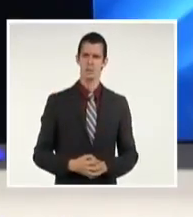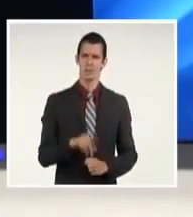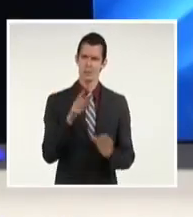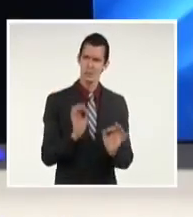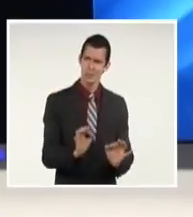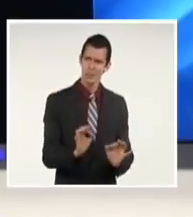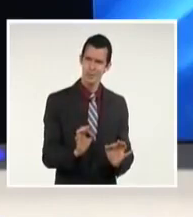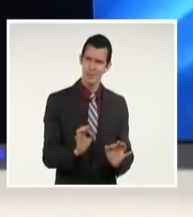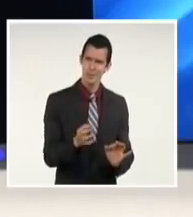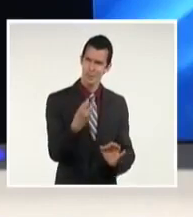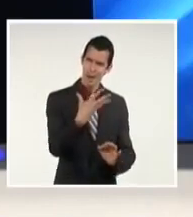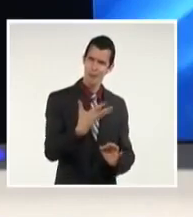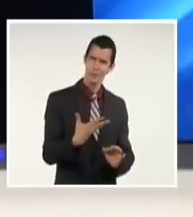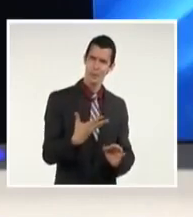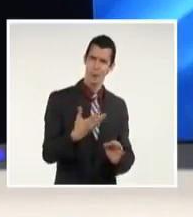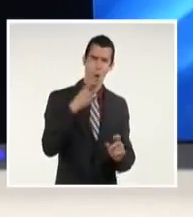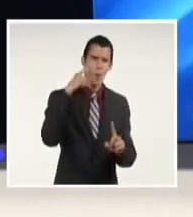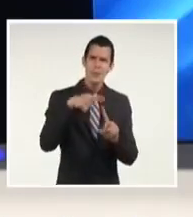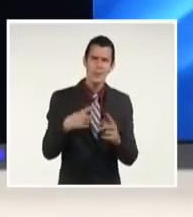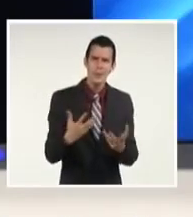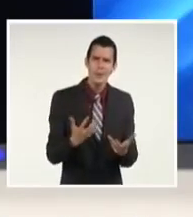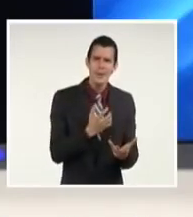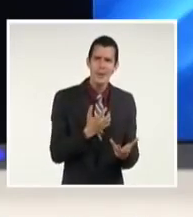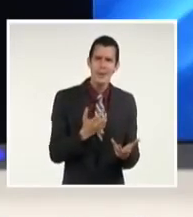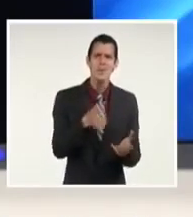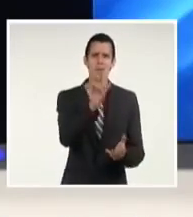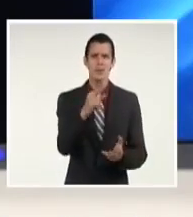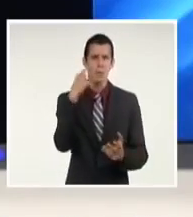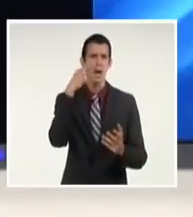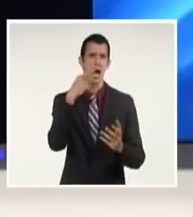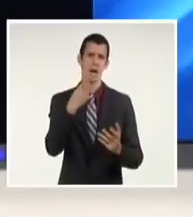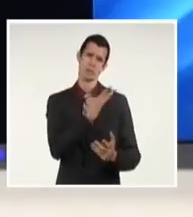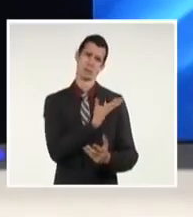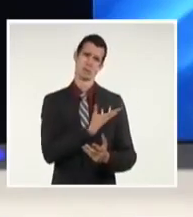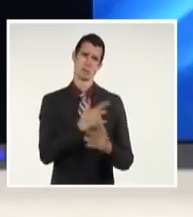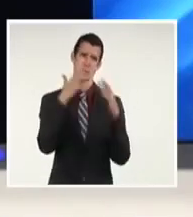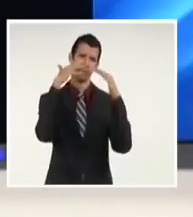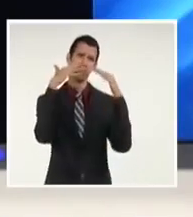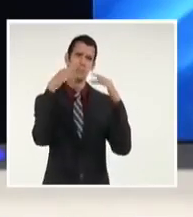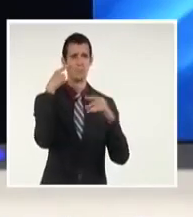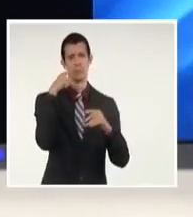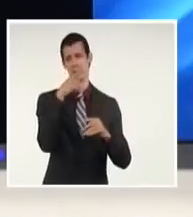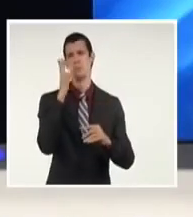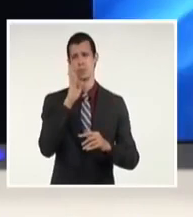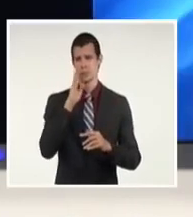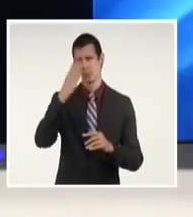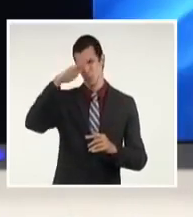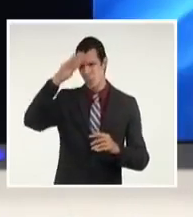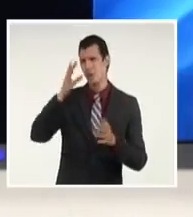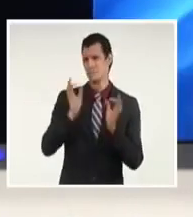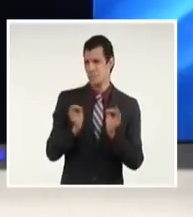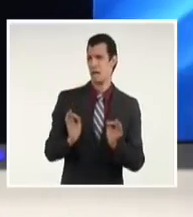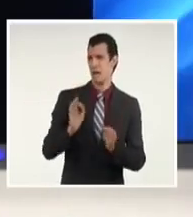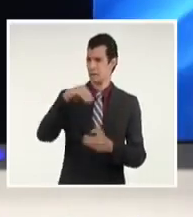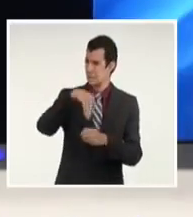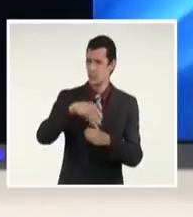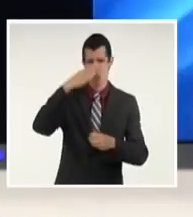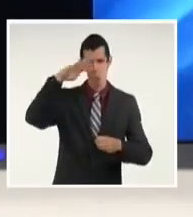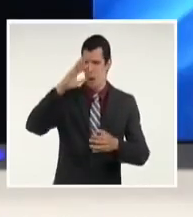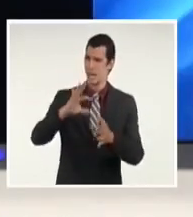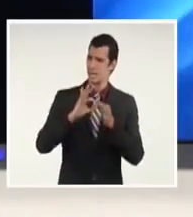emociones, a su empatía con los supuestos torturados o asesinados. El propósito, como les decía, continuar hablando de Cuba y